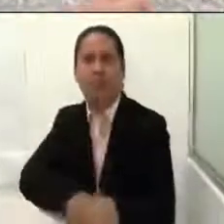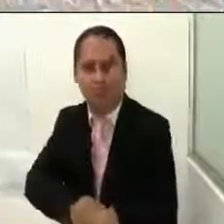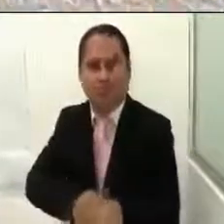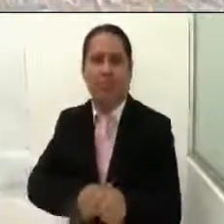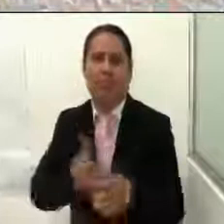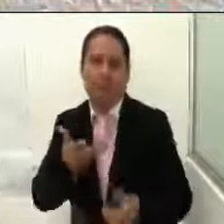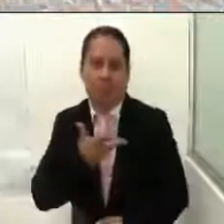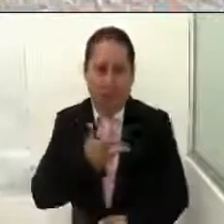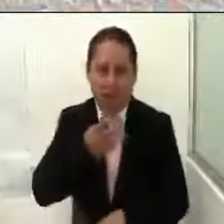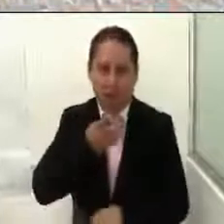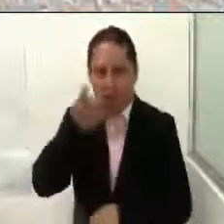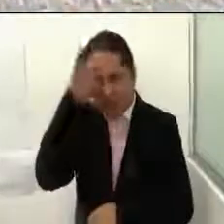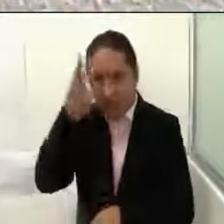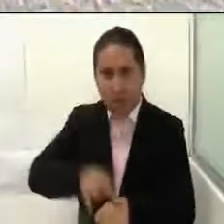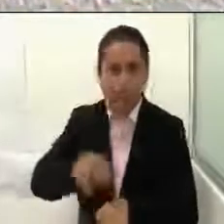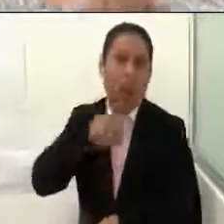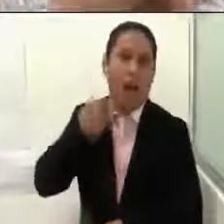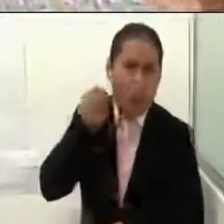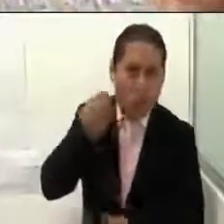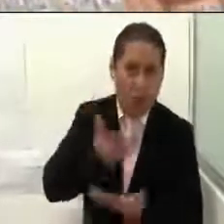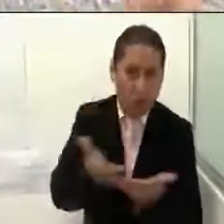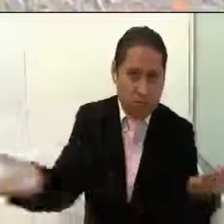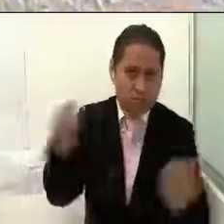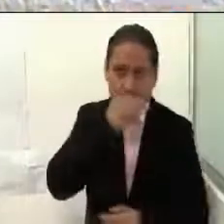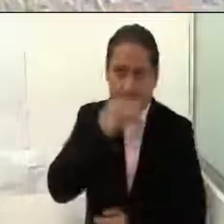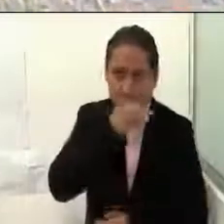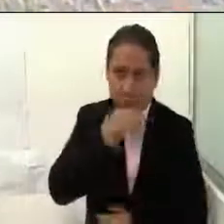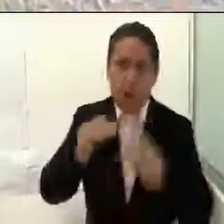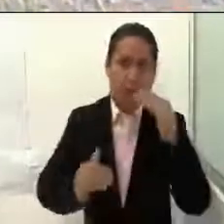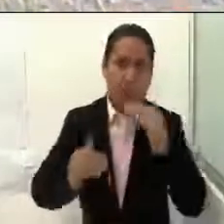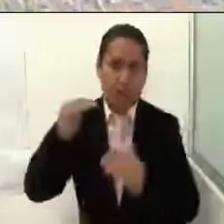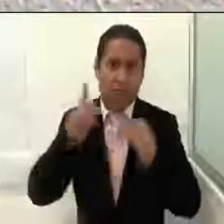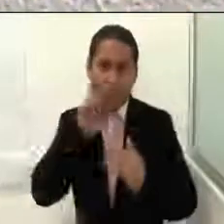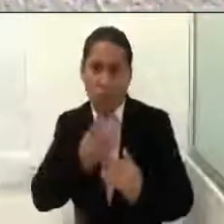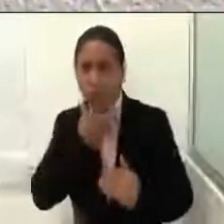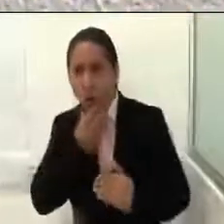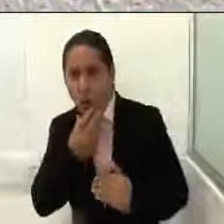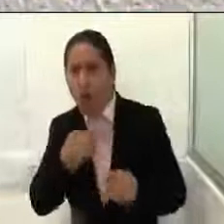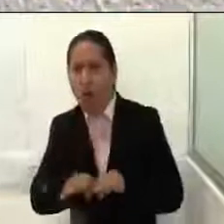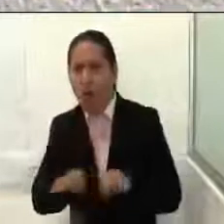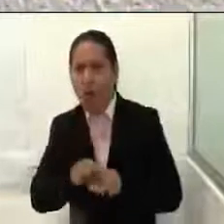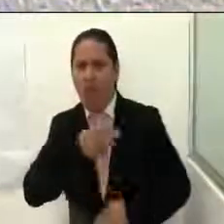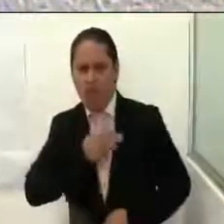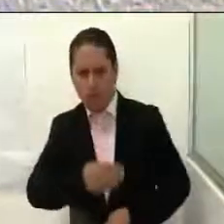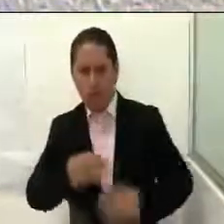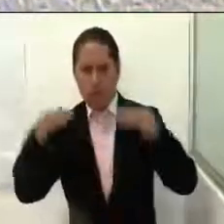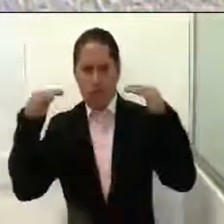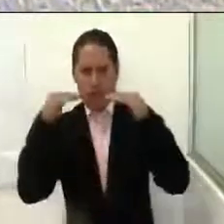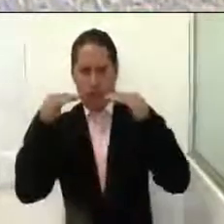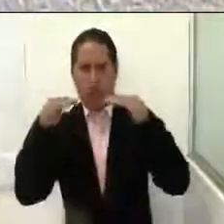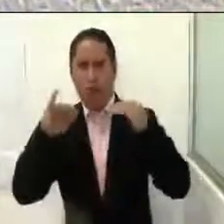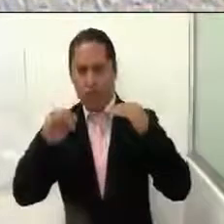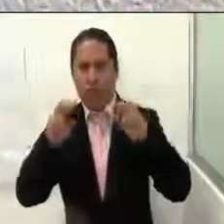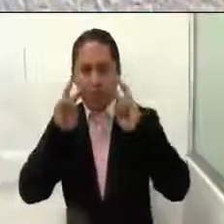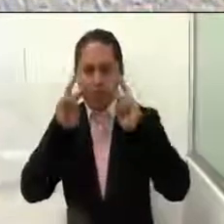dirección del abogado del pueblo en la materia de equidad de género para que nuestros legisladores y el público que nos